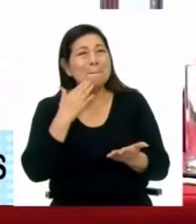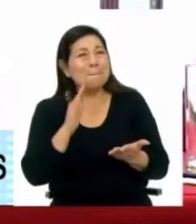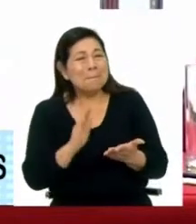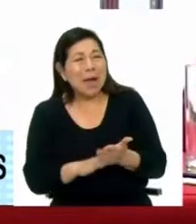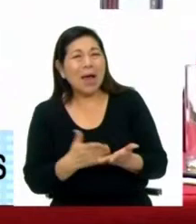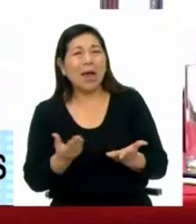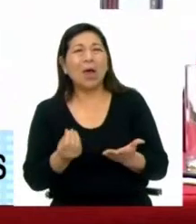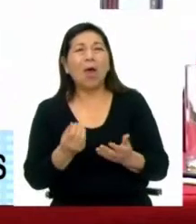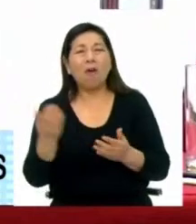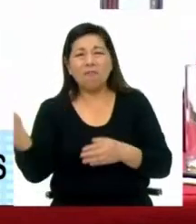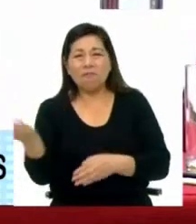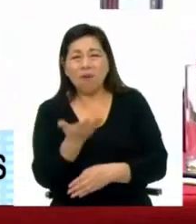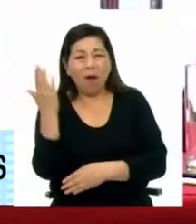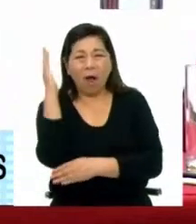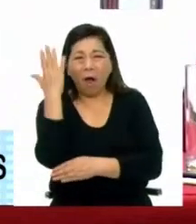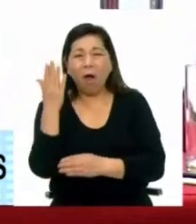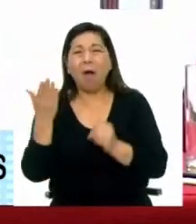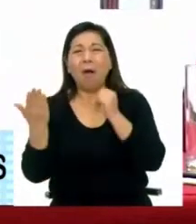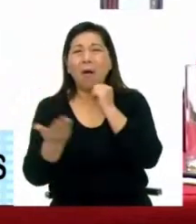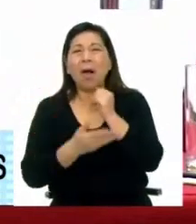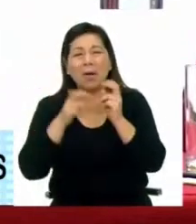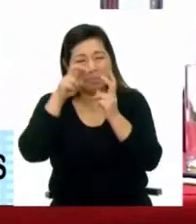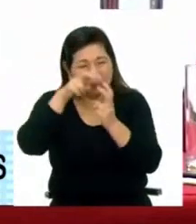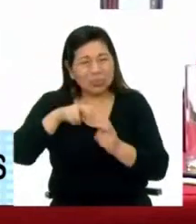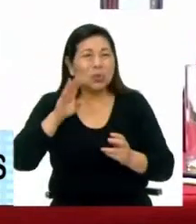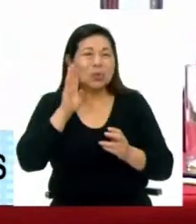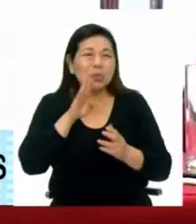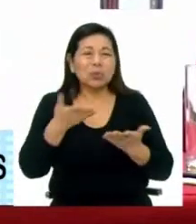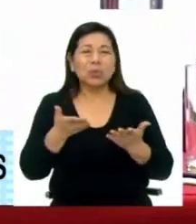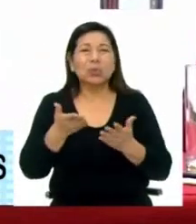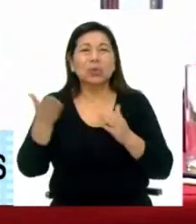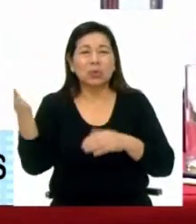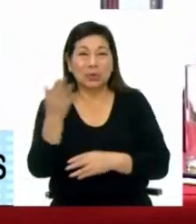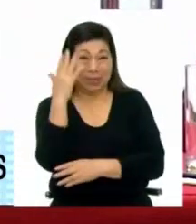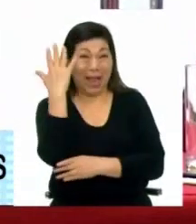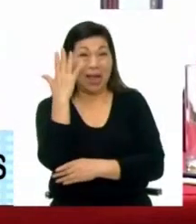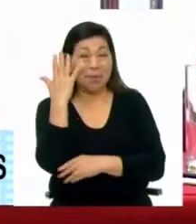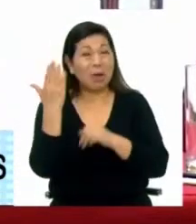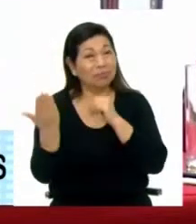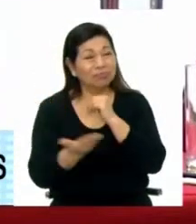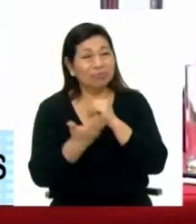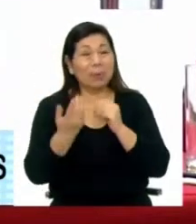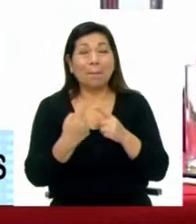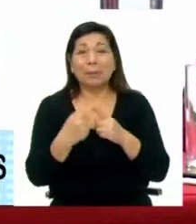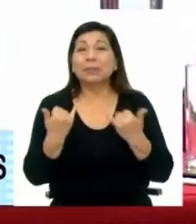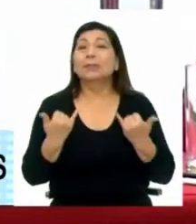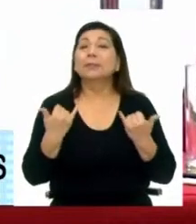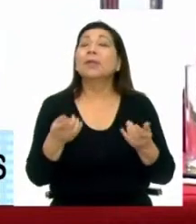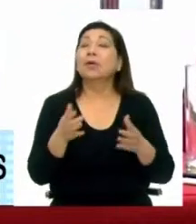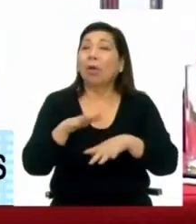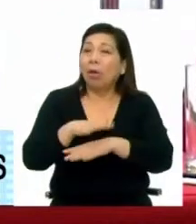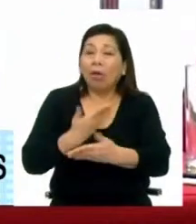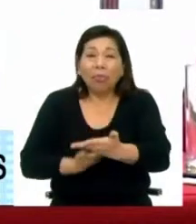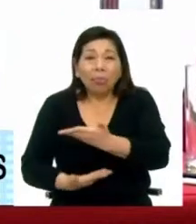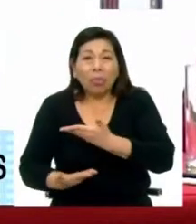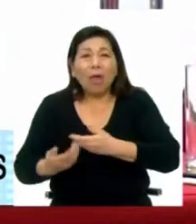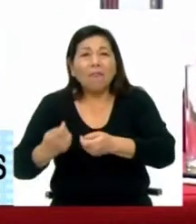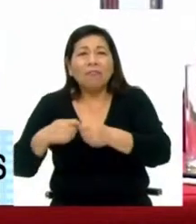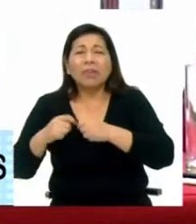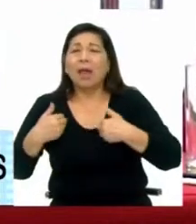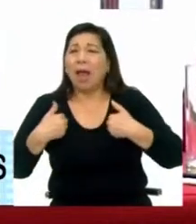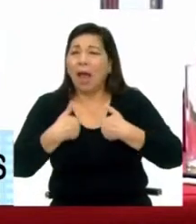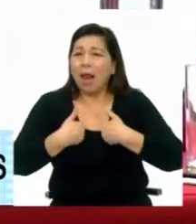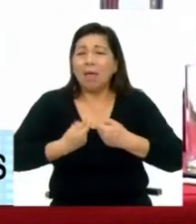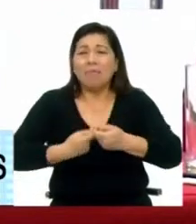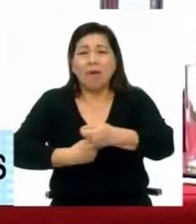ilícitas, como la deforestación, la minería ilegal, la tala ilegal, como venía diciendo la deforestación, el tráfico de especies silvestres,